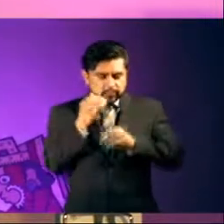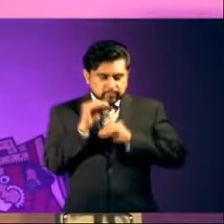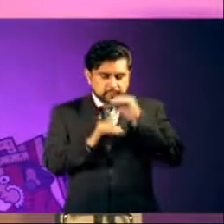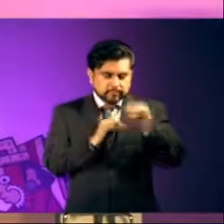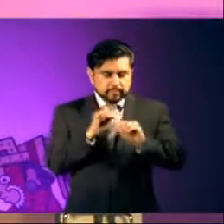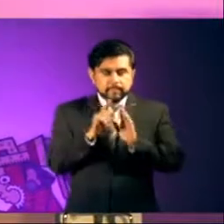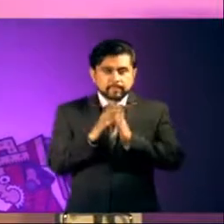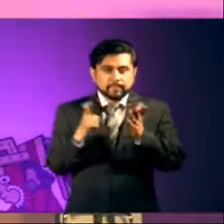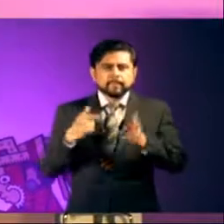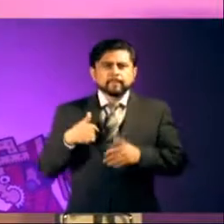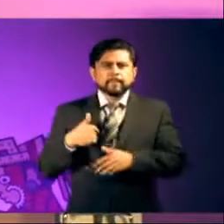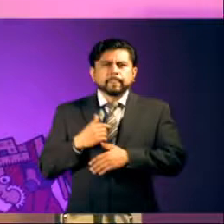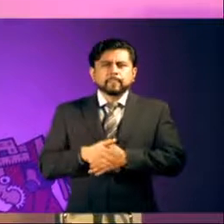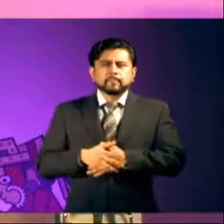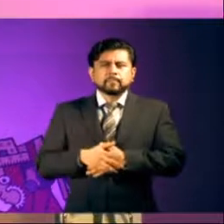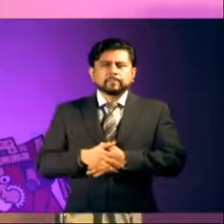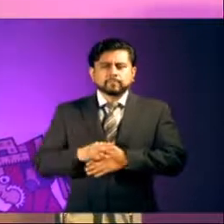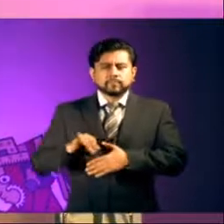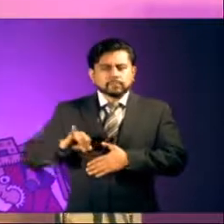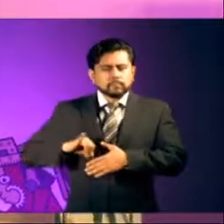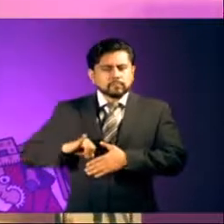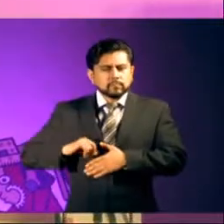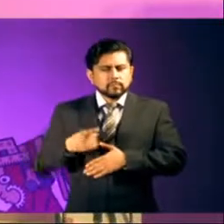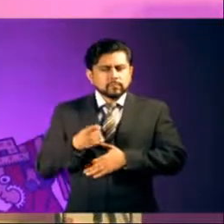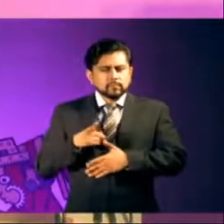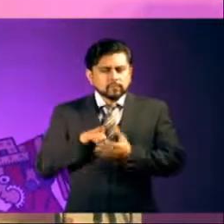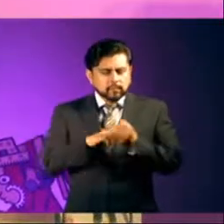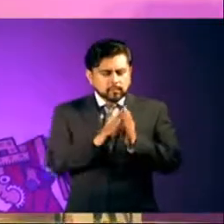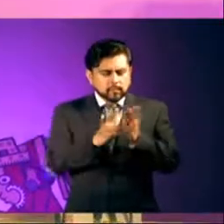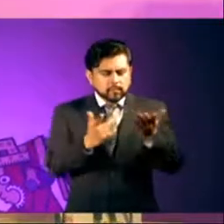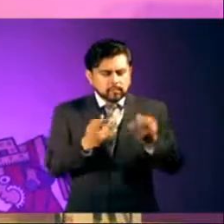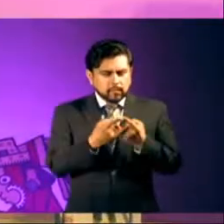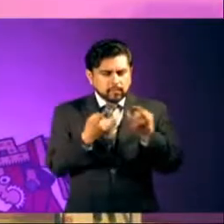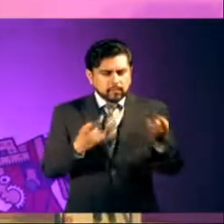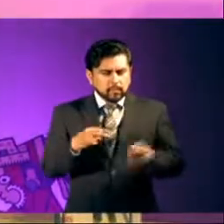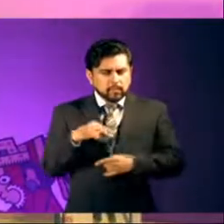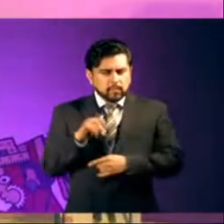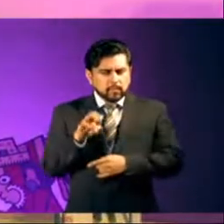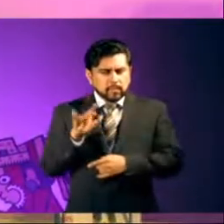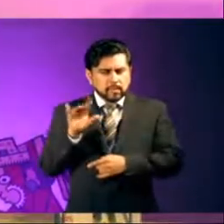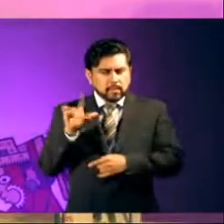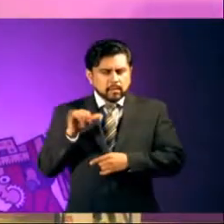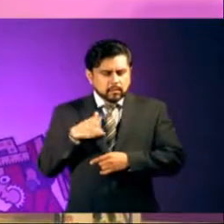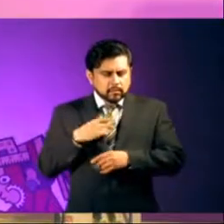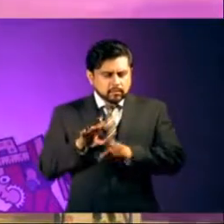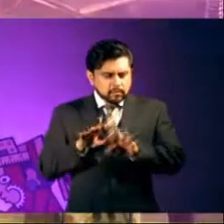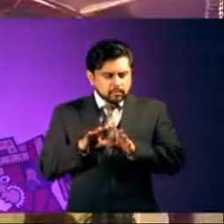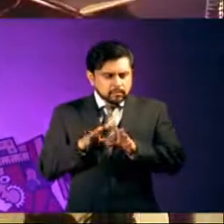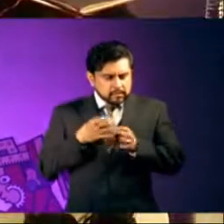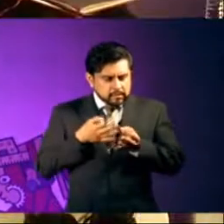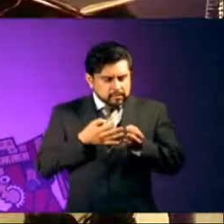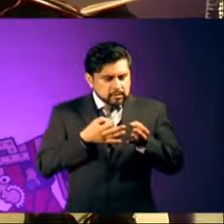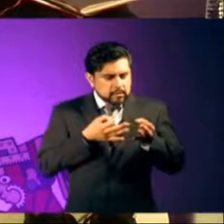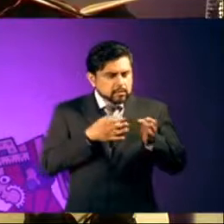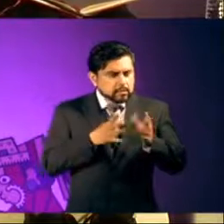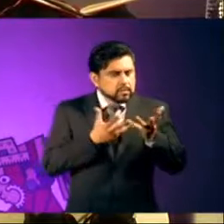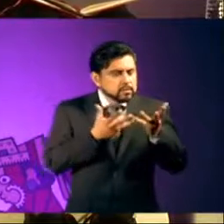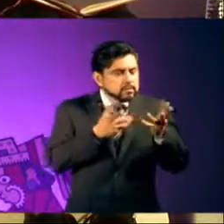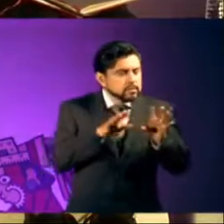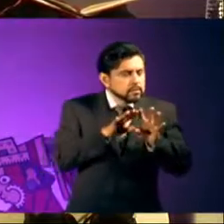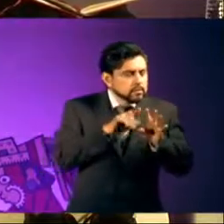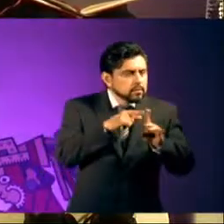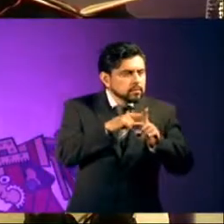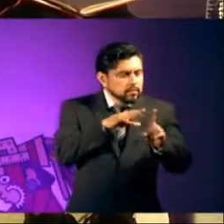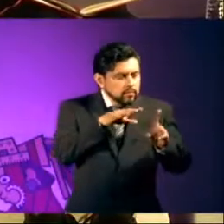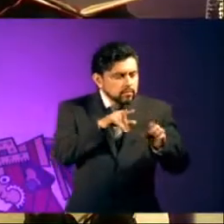hay una cosa que me interesó muchísimo de tu novela que me atrapó que me hizo llorar que me conmovió muchísimo